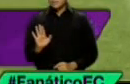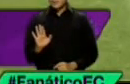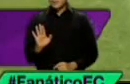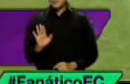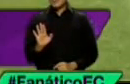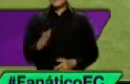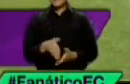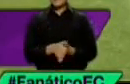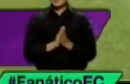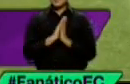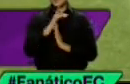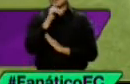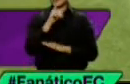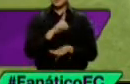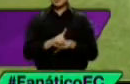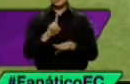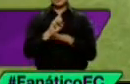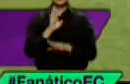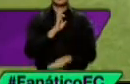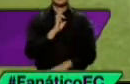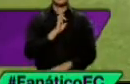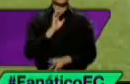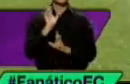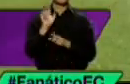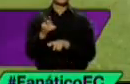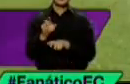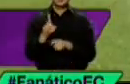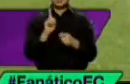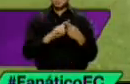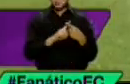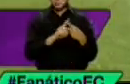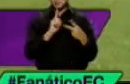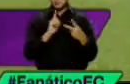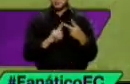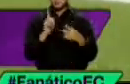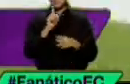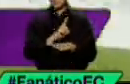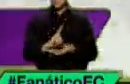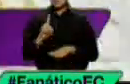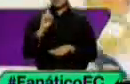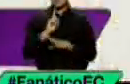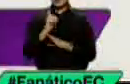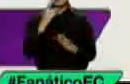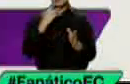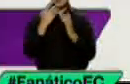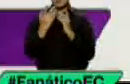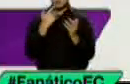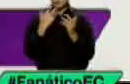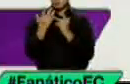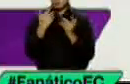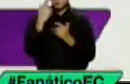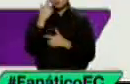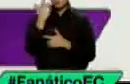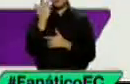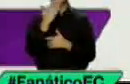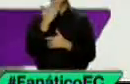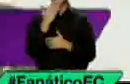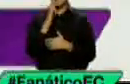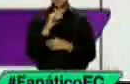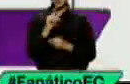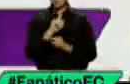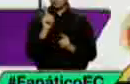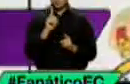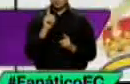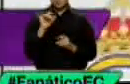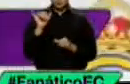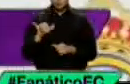sido pedido por parte del director técnico del Chelsea e incluso de la directiva para conversar un cara a cara y tratar de convencerlo de que no abandone